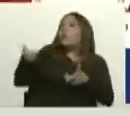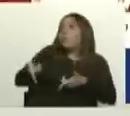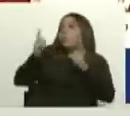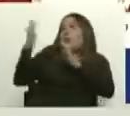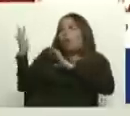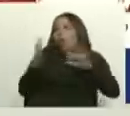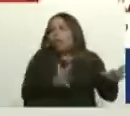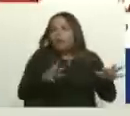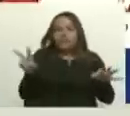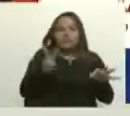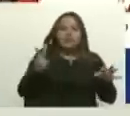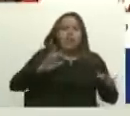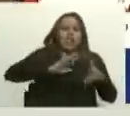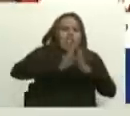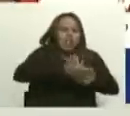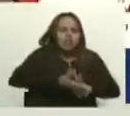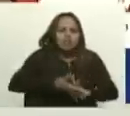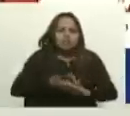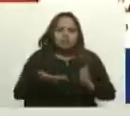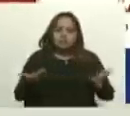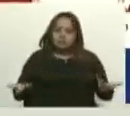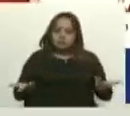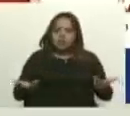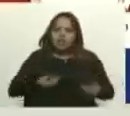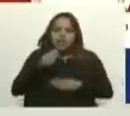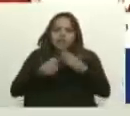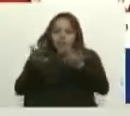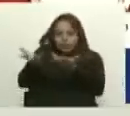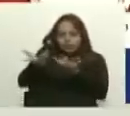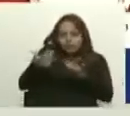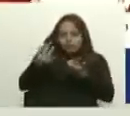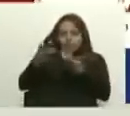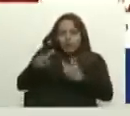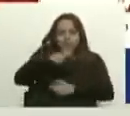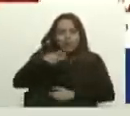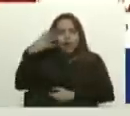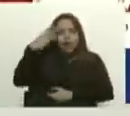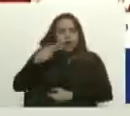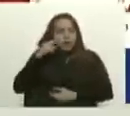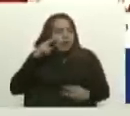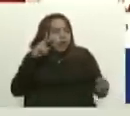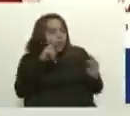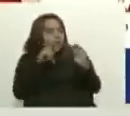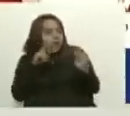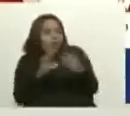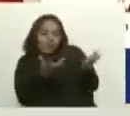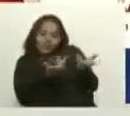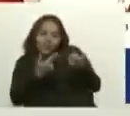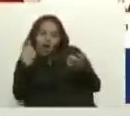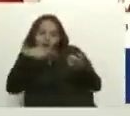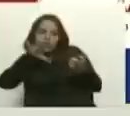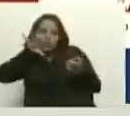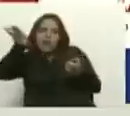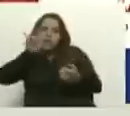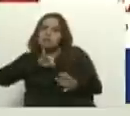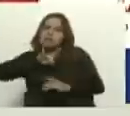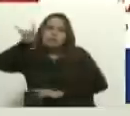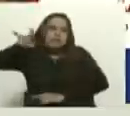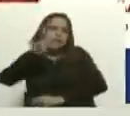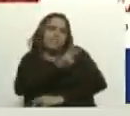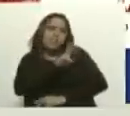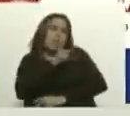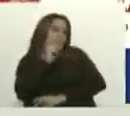Como la solución de nuestros problemas. Hicieron un gran daño a los jóvenes, sin ningún tipo de escrúpulo. Hoy